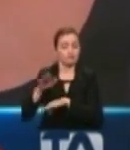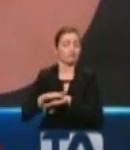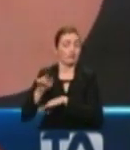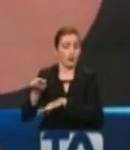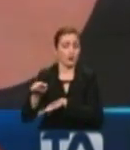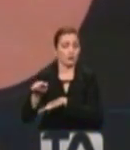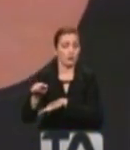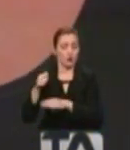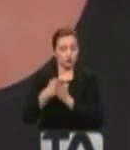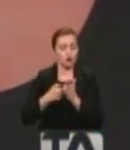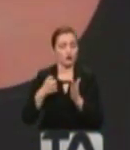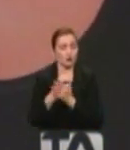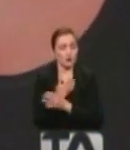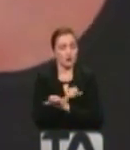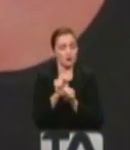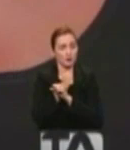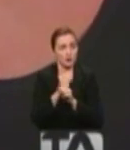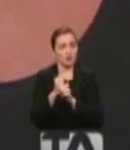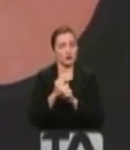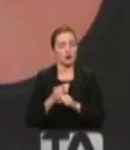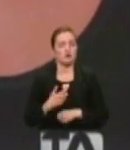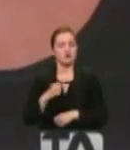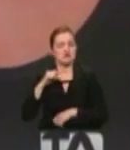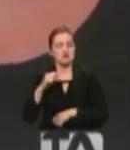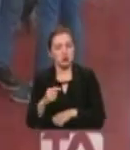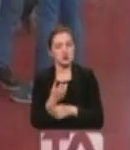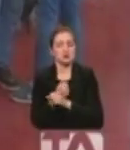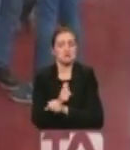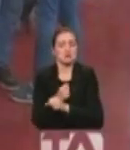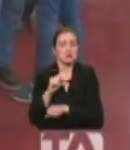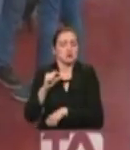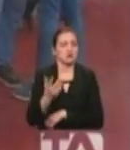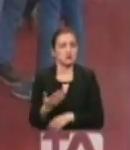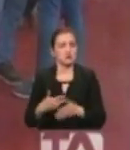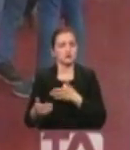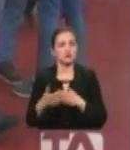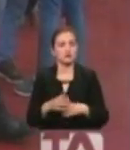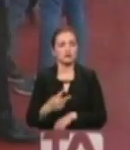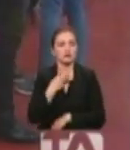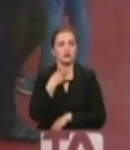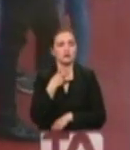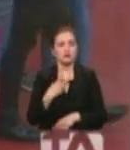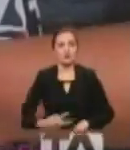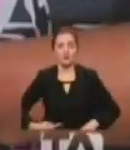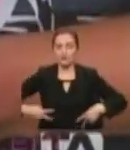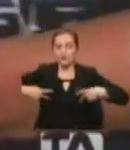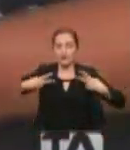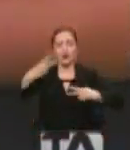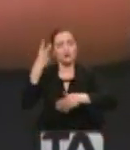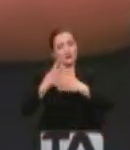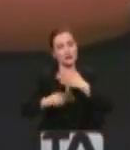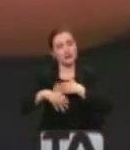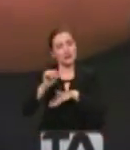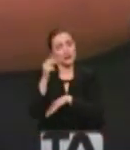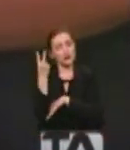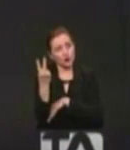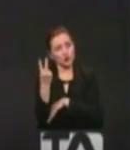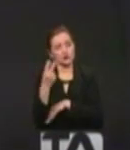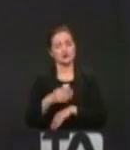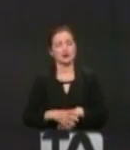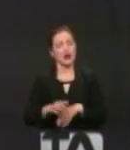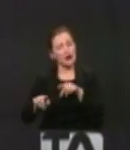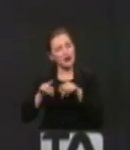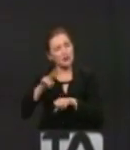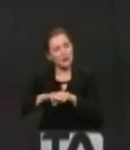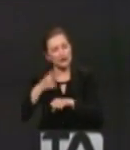que yo estuve en la lucha con mis pocos o escasos recursos. Y es que no solo teme por su vida, sino también por la integridad de sus 2 hijas.